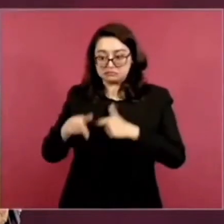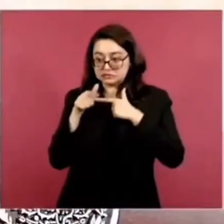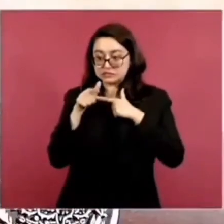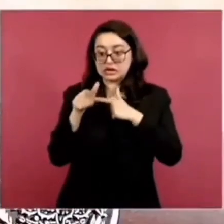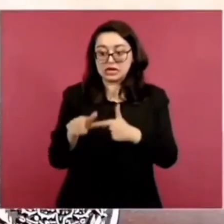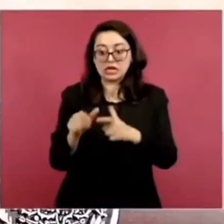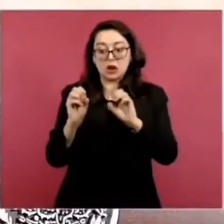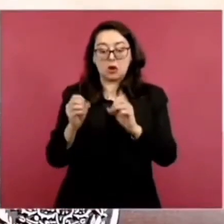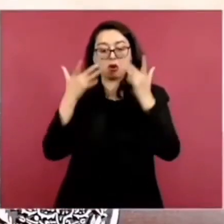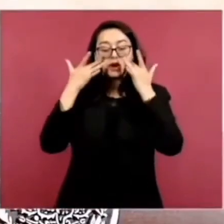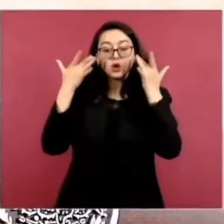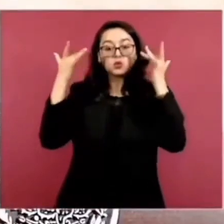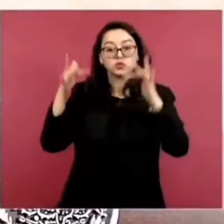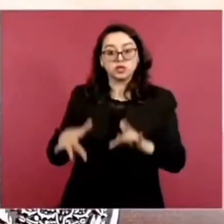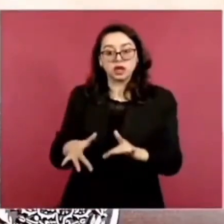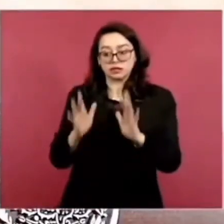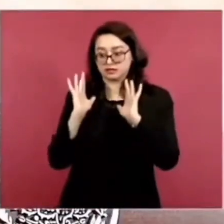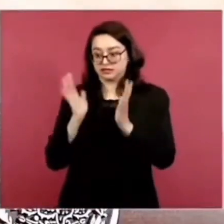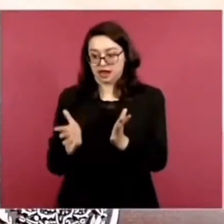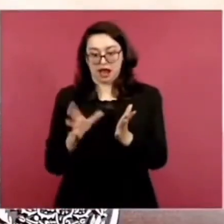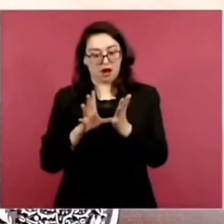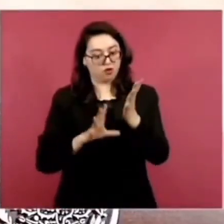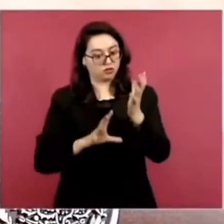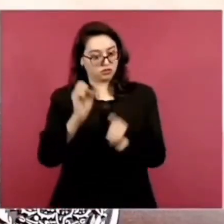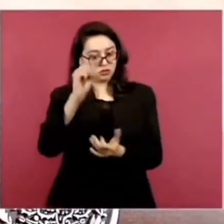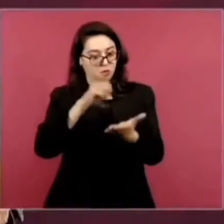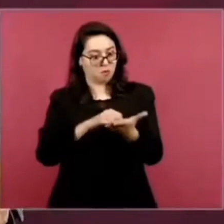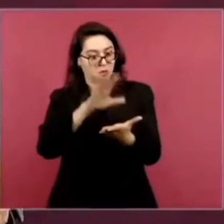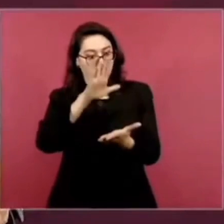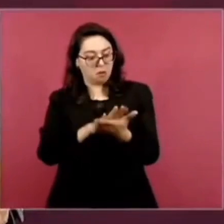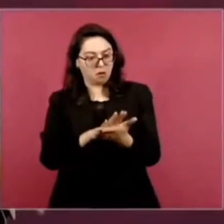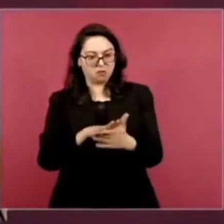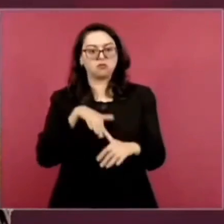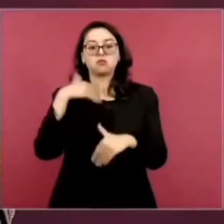presidente, hombre o mujer,